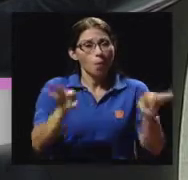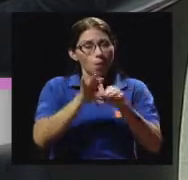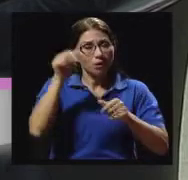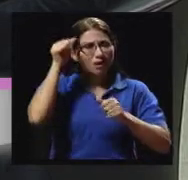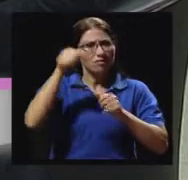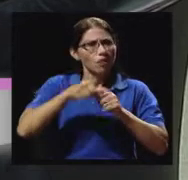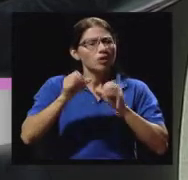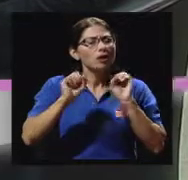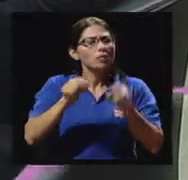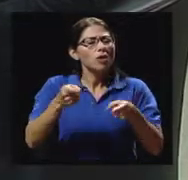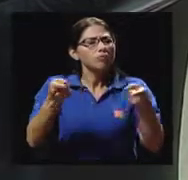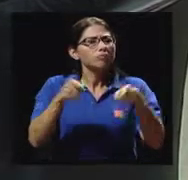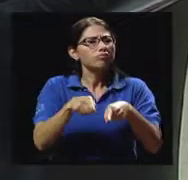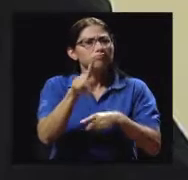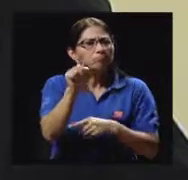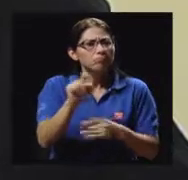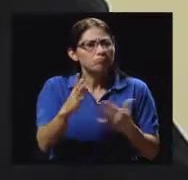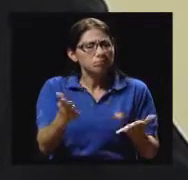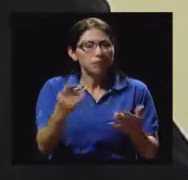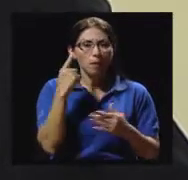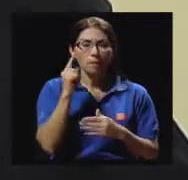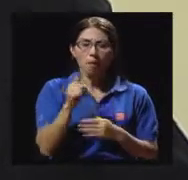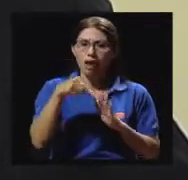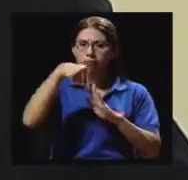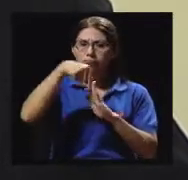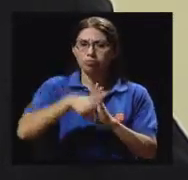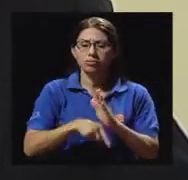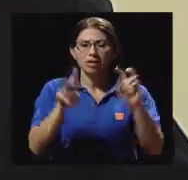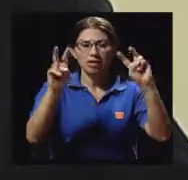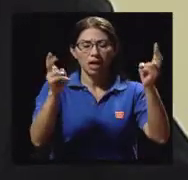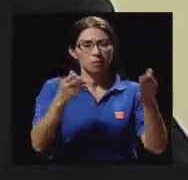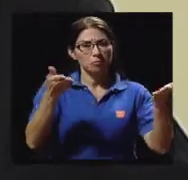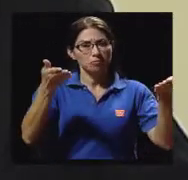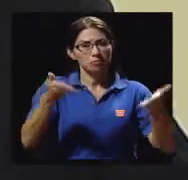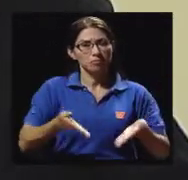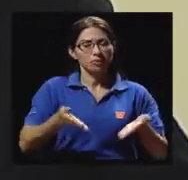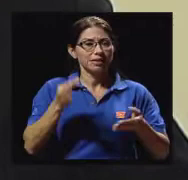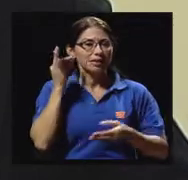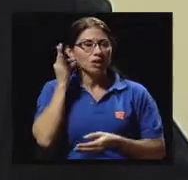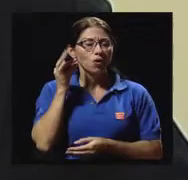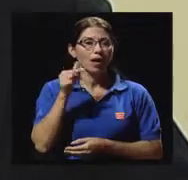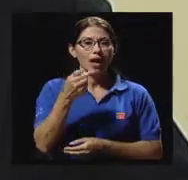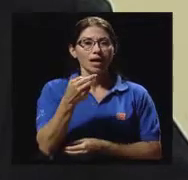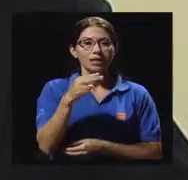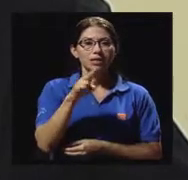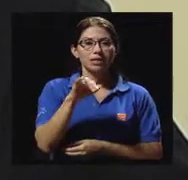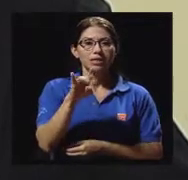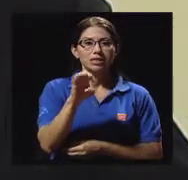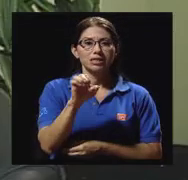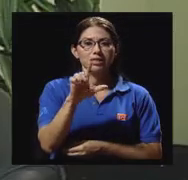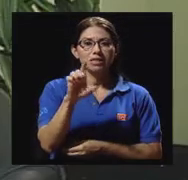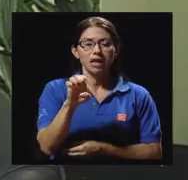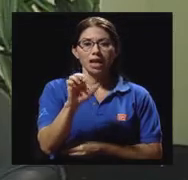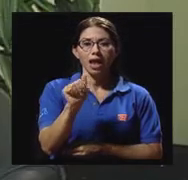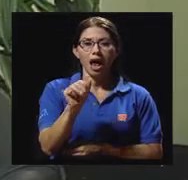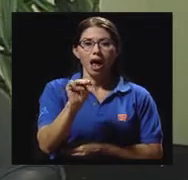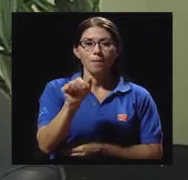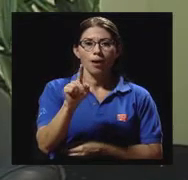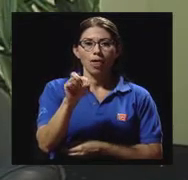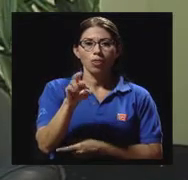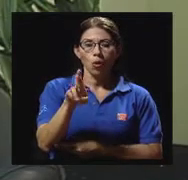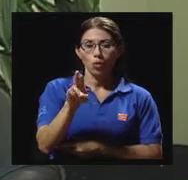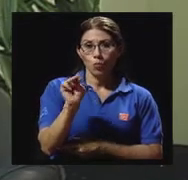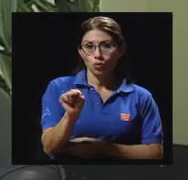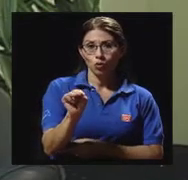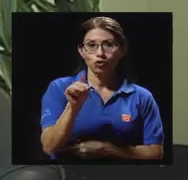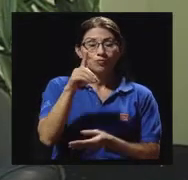esto conlleva, y por supuesto que para ampliar más de este tema, contamos con la presencia de la señora Giselle Amador Muñoz. Doña Giselle es